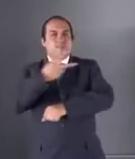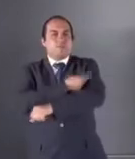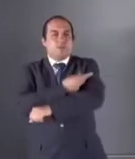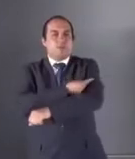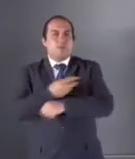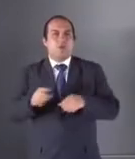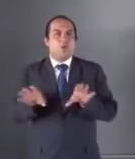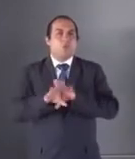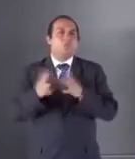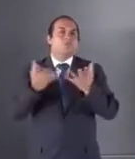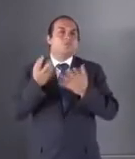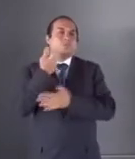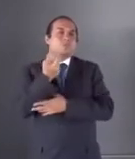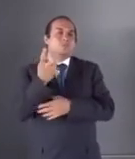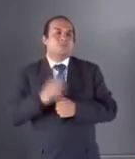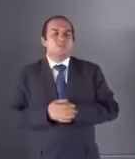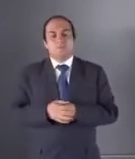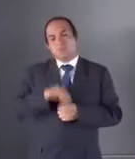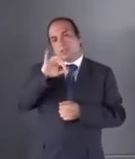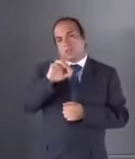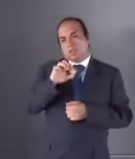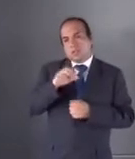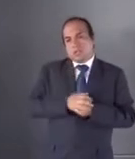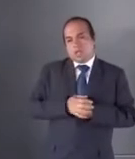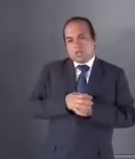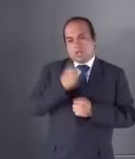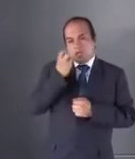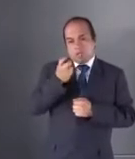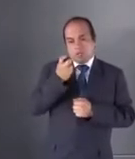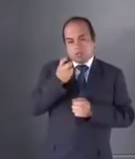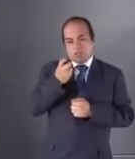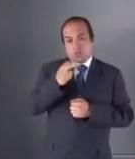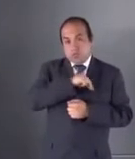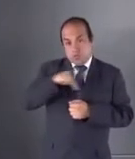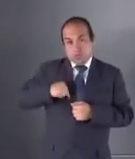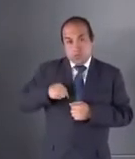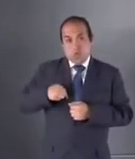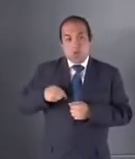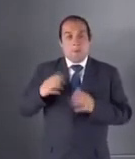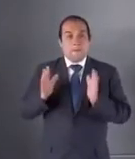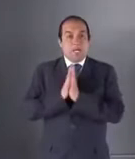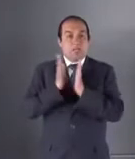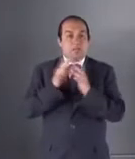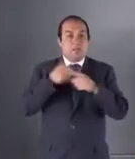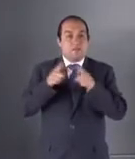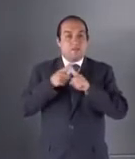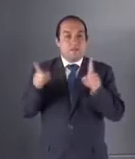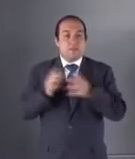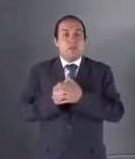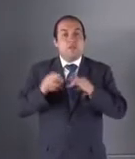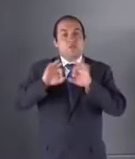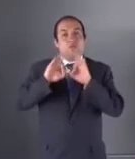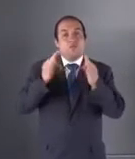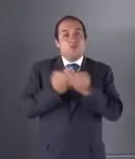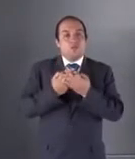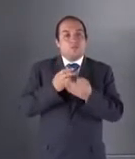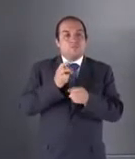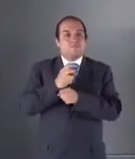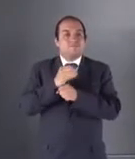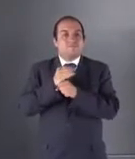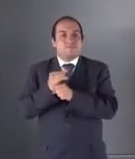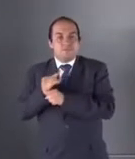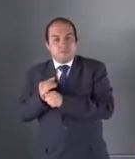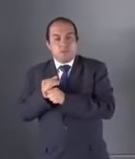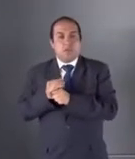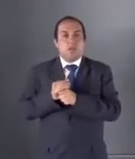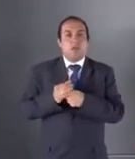ser? Sí, desde hace ya un buen rato participamos en distintos protocolos de investigación, particularmente con el